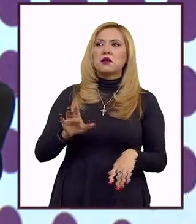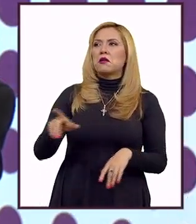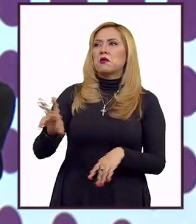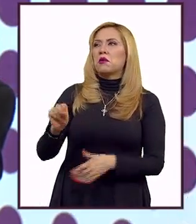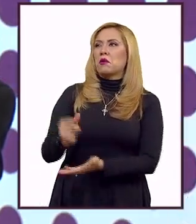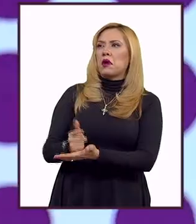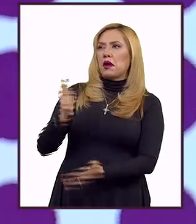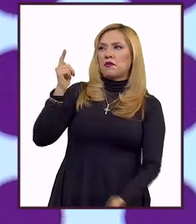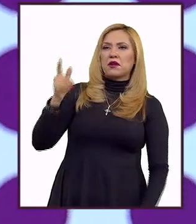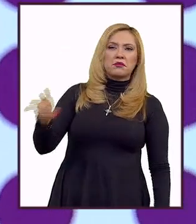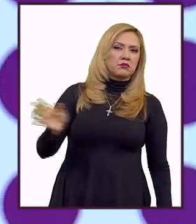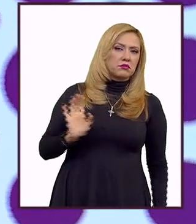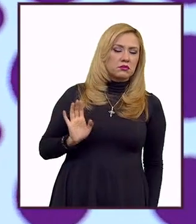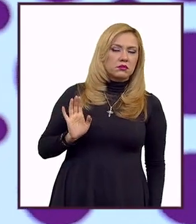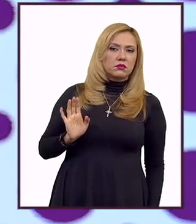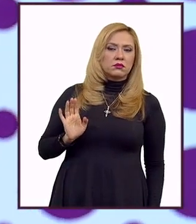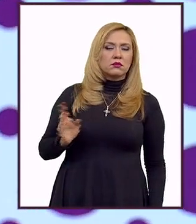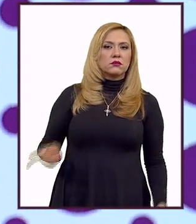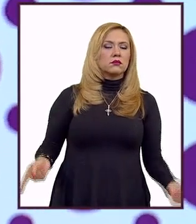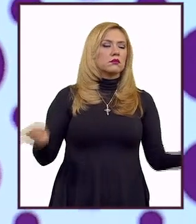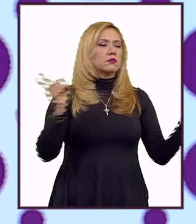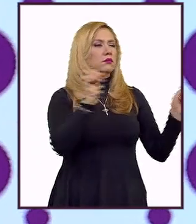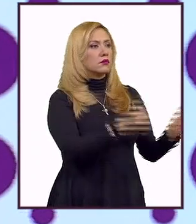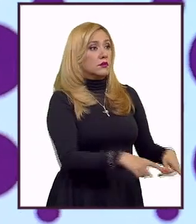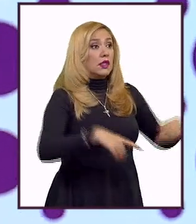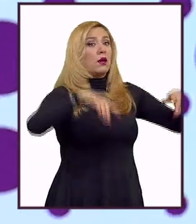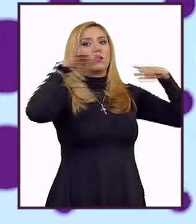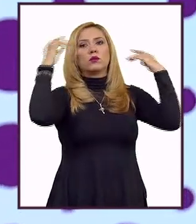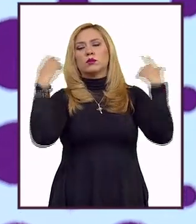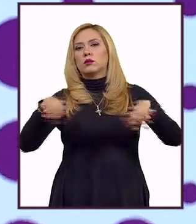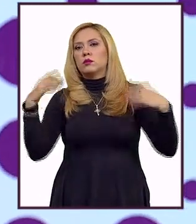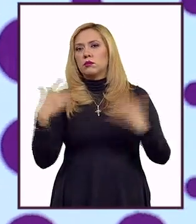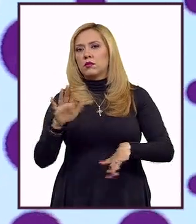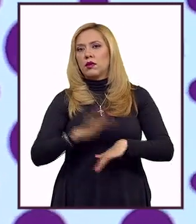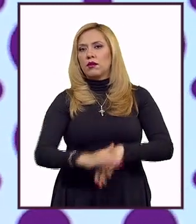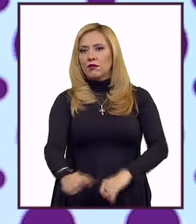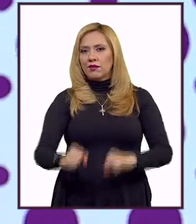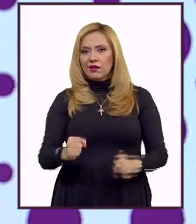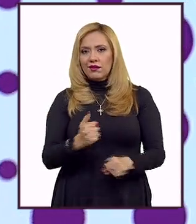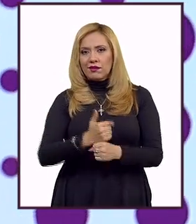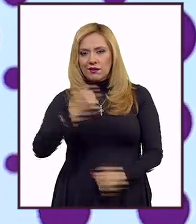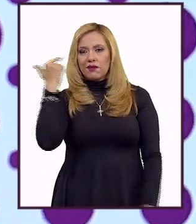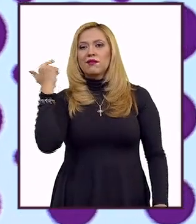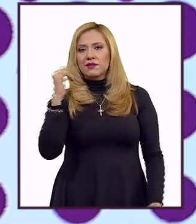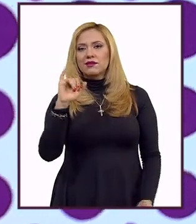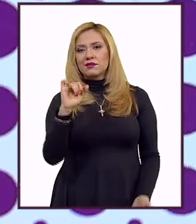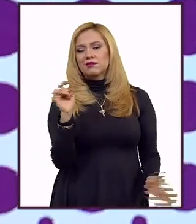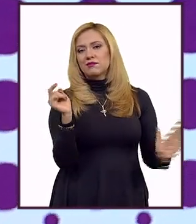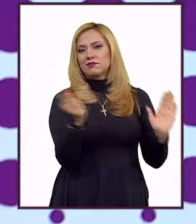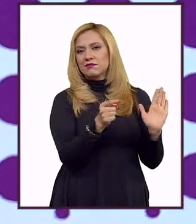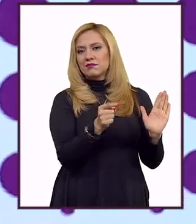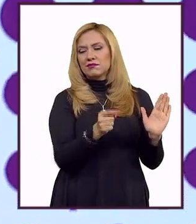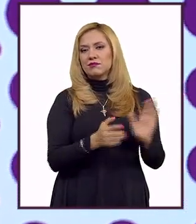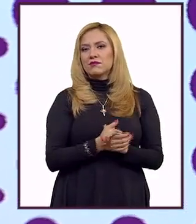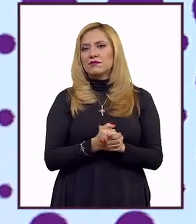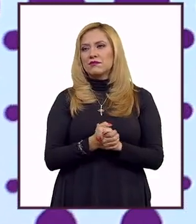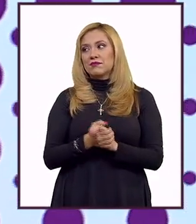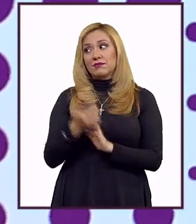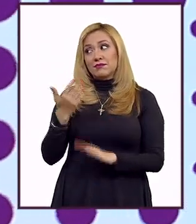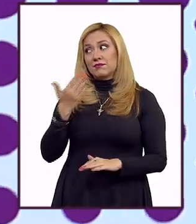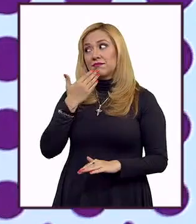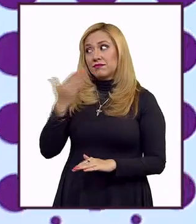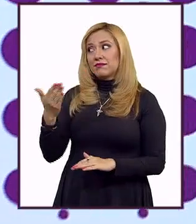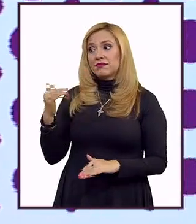grave, entre comillas, respecto de otra persona puede ser mucho más relevante en este aspecto. Claro, me parece muy